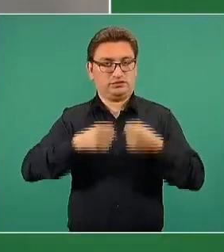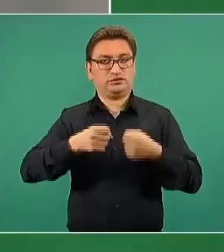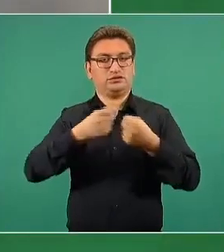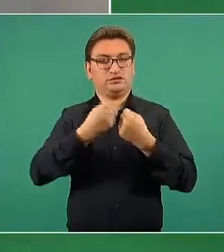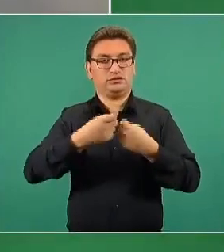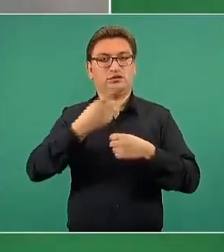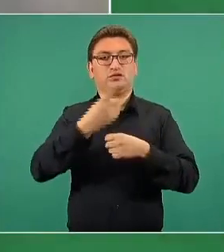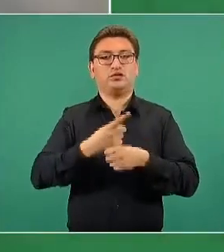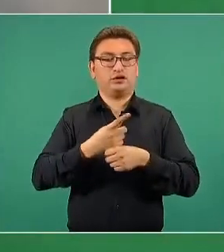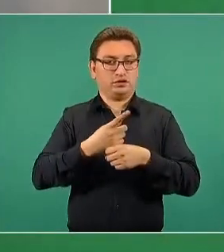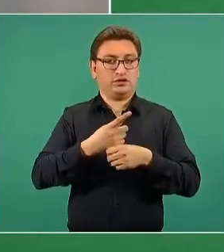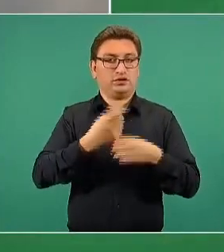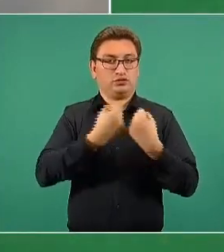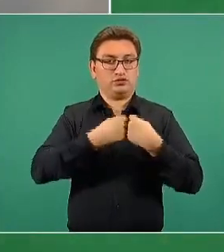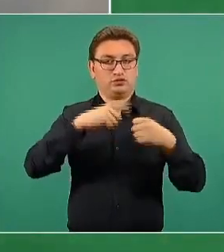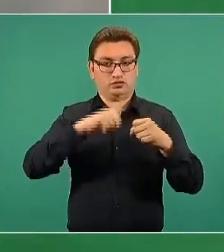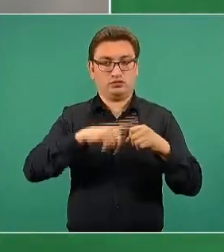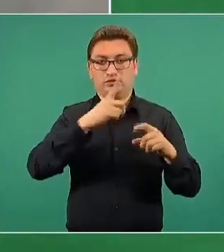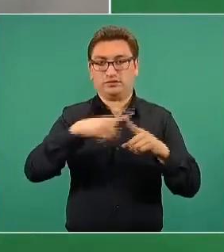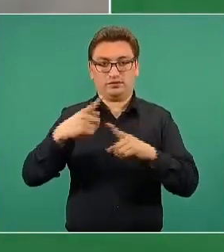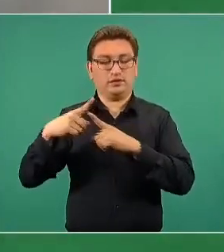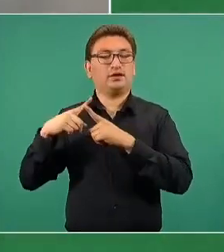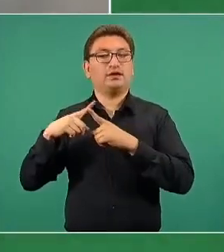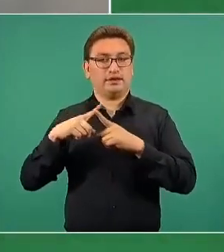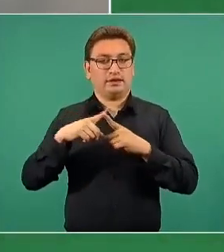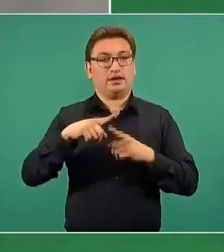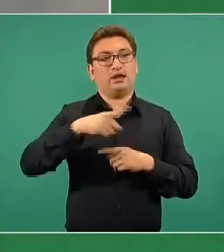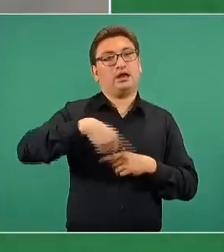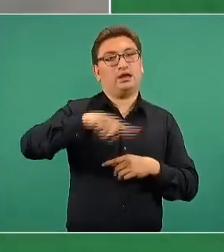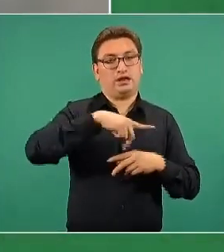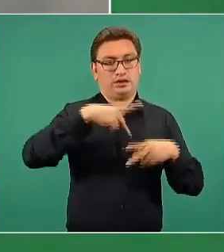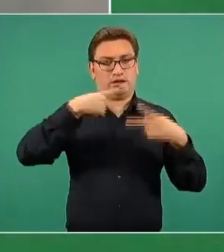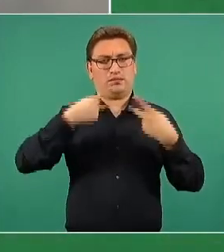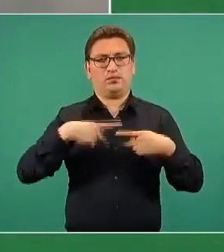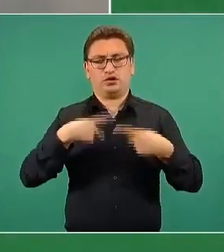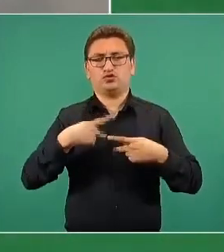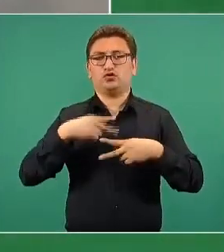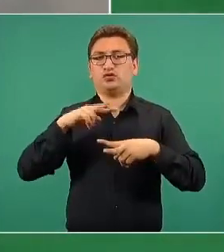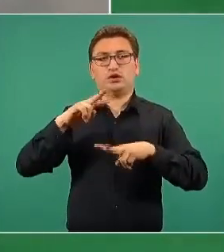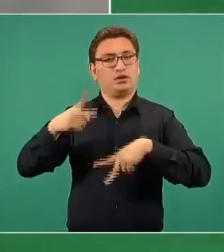contempla múltiples razones por las cuales las personas se pueden ausentar